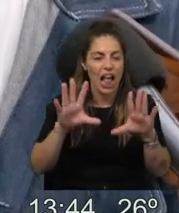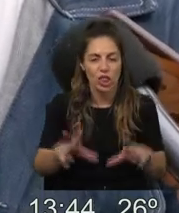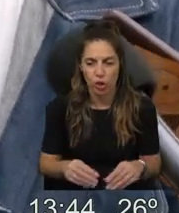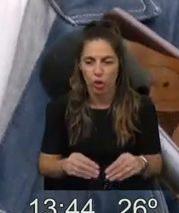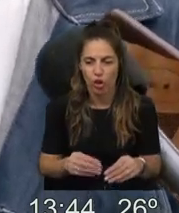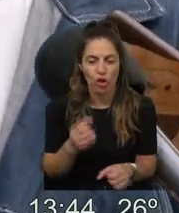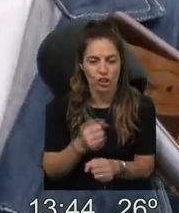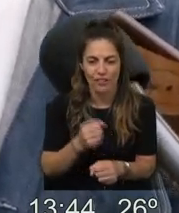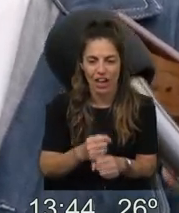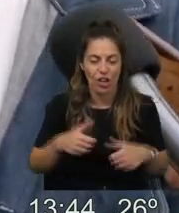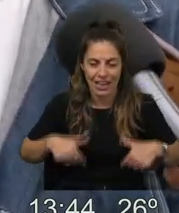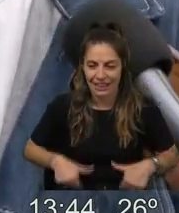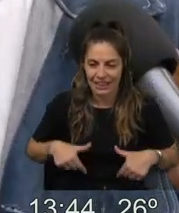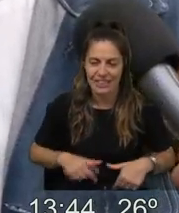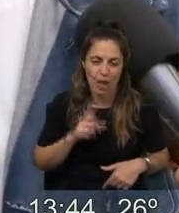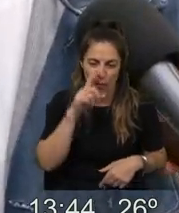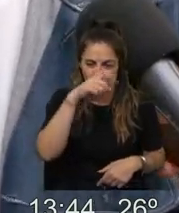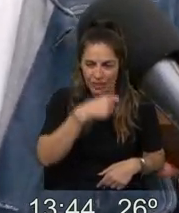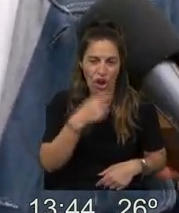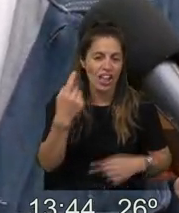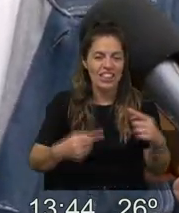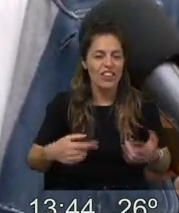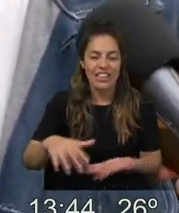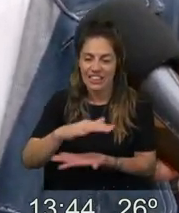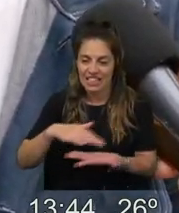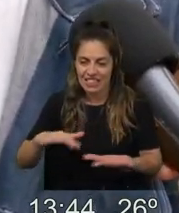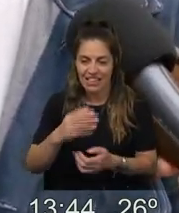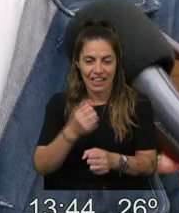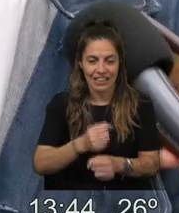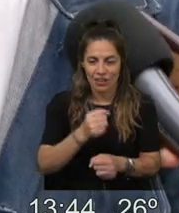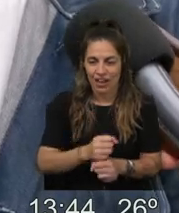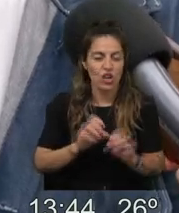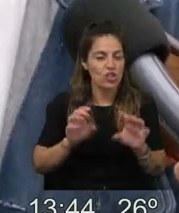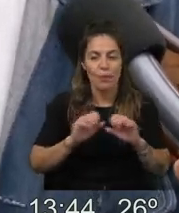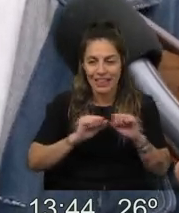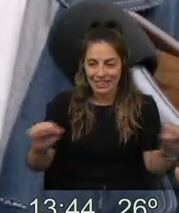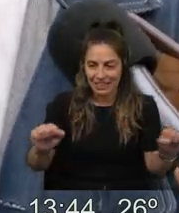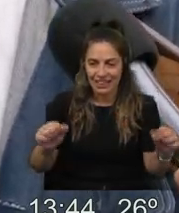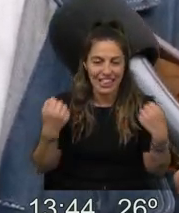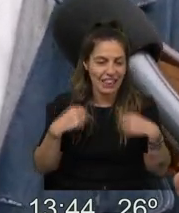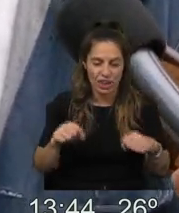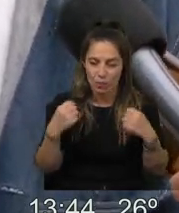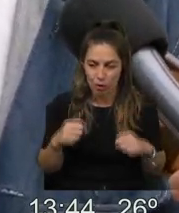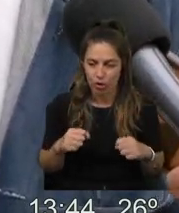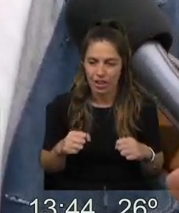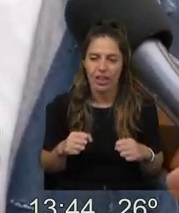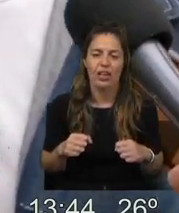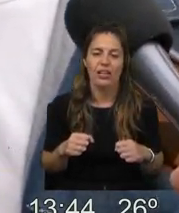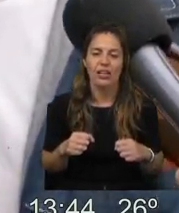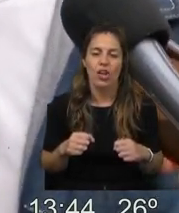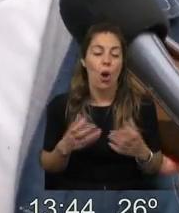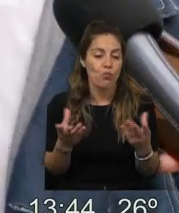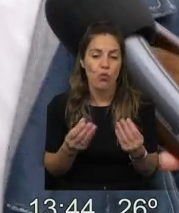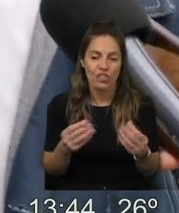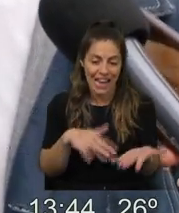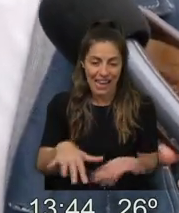las y los trabajadores de la Intendencia de Montevideo, de distintas áreas que trabajan en esto, no es solo la Secretaría de Deporte, son